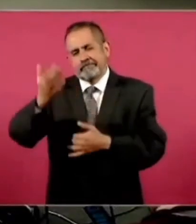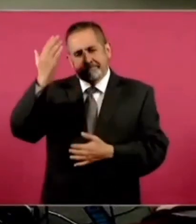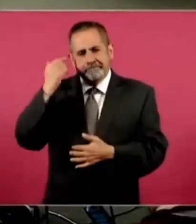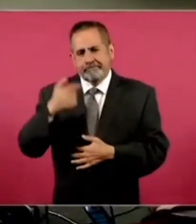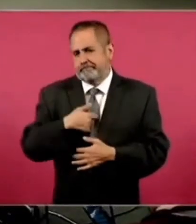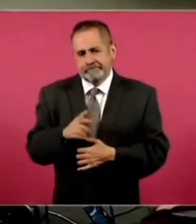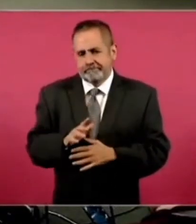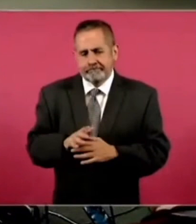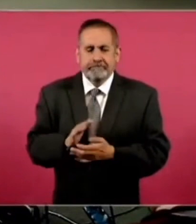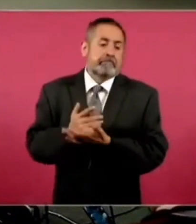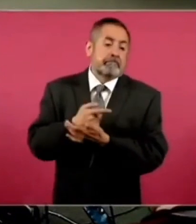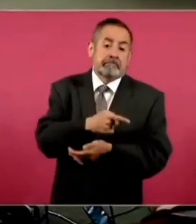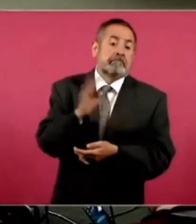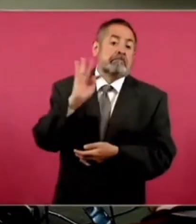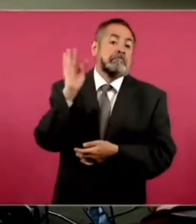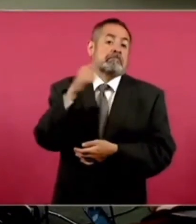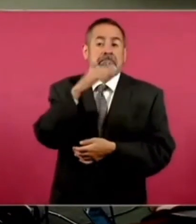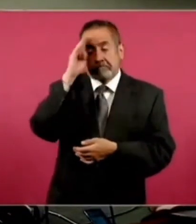rescatarlo.